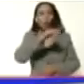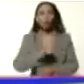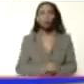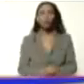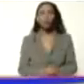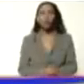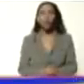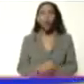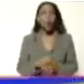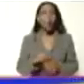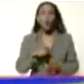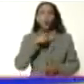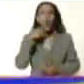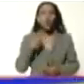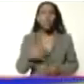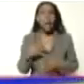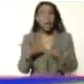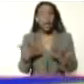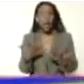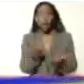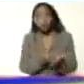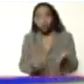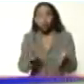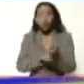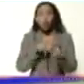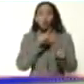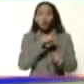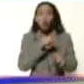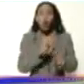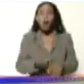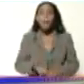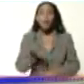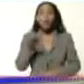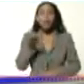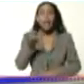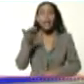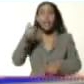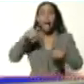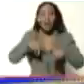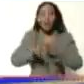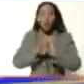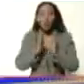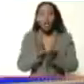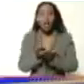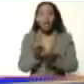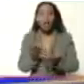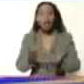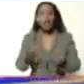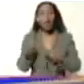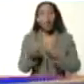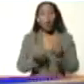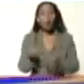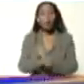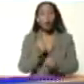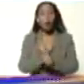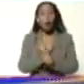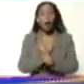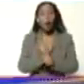Una Rusia que ha retomado su papel de potencia mundial en un mundo